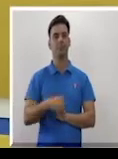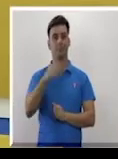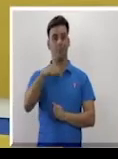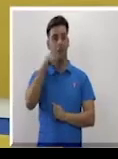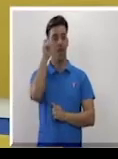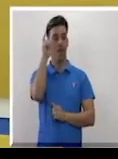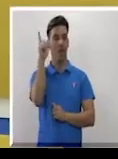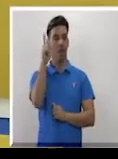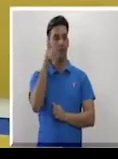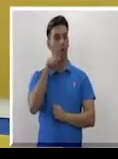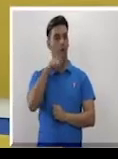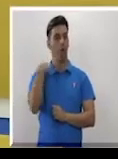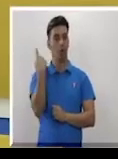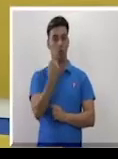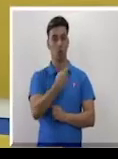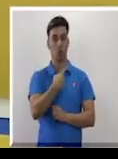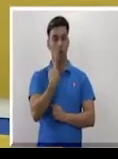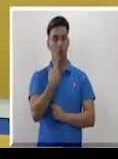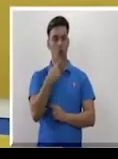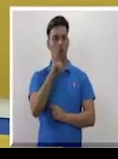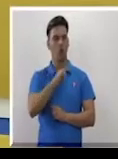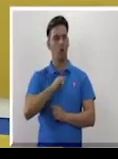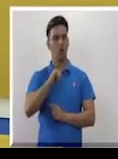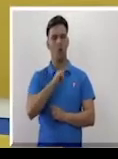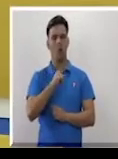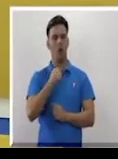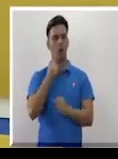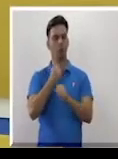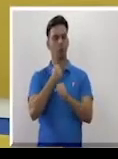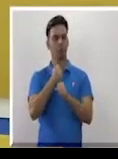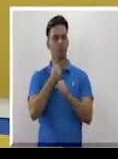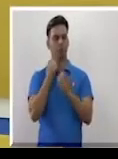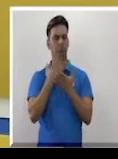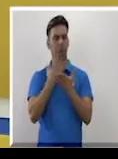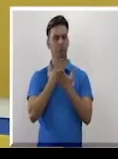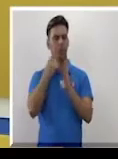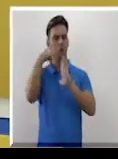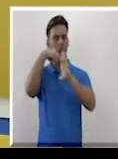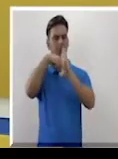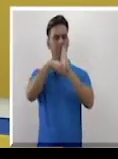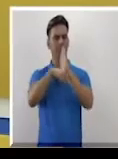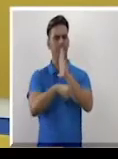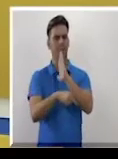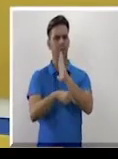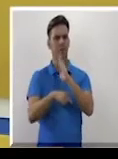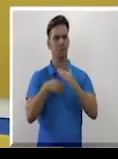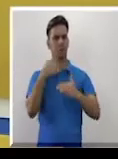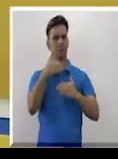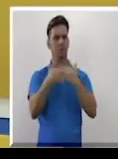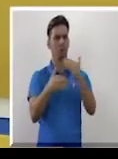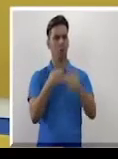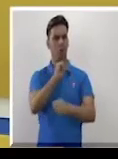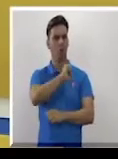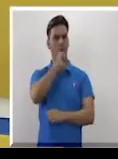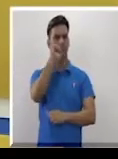idea, seguir trabajando para lograr alcanzar todos los objetivos de este